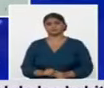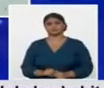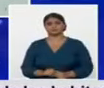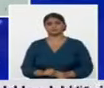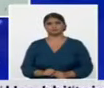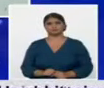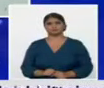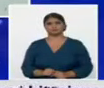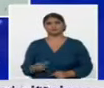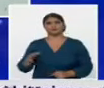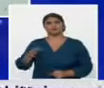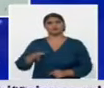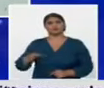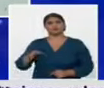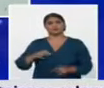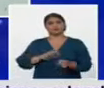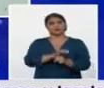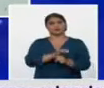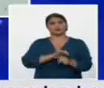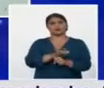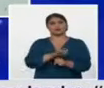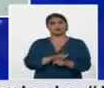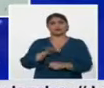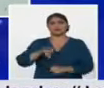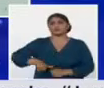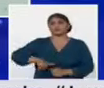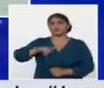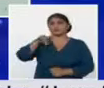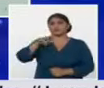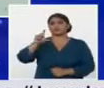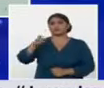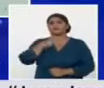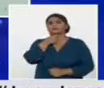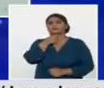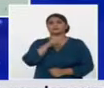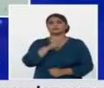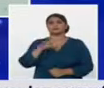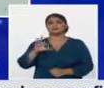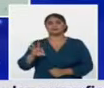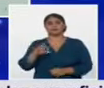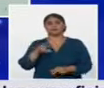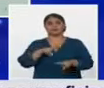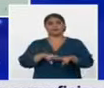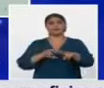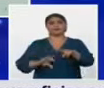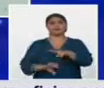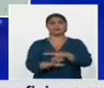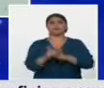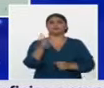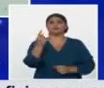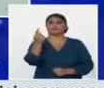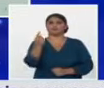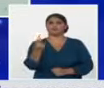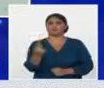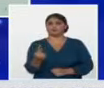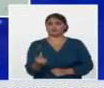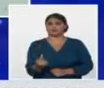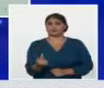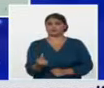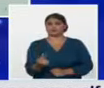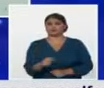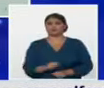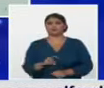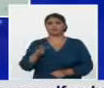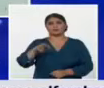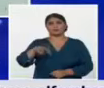del municipio Arroyo Naranjo, Boyeros, Cerro y Habana del Este, 1 de cada uno, de Marianao